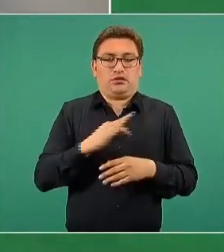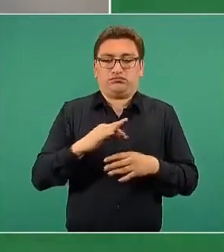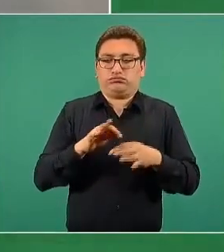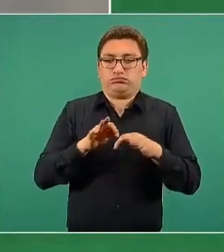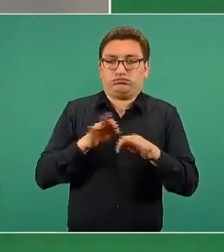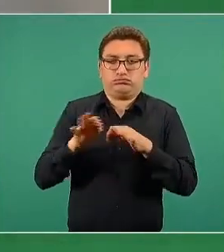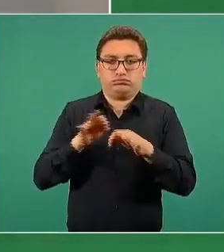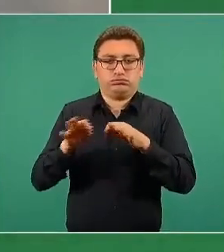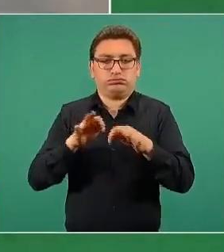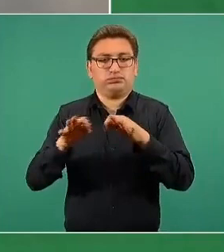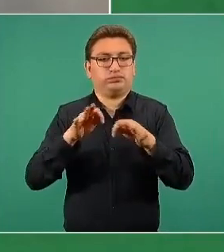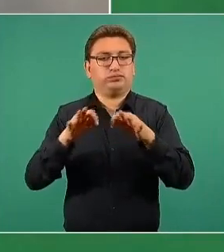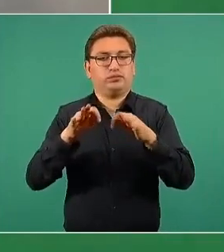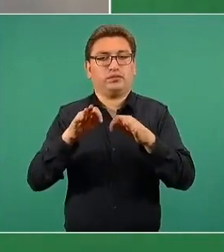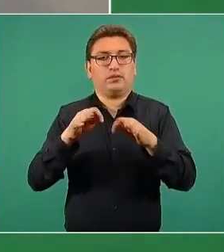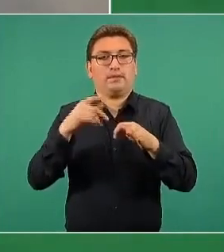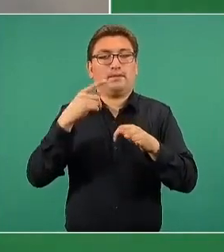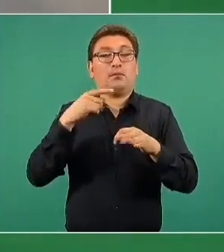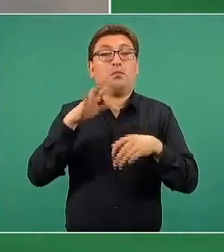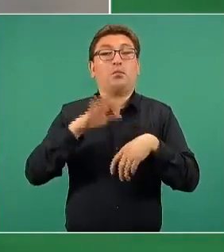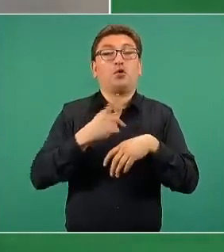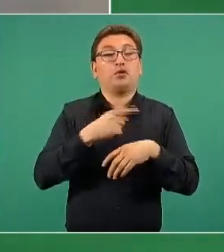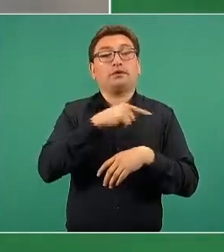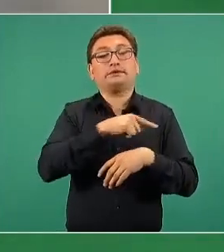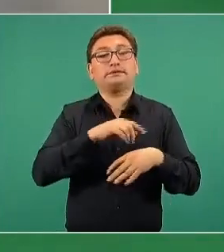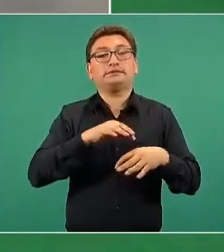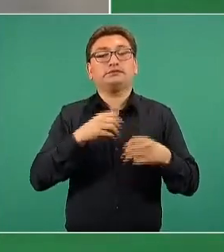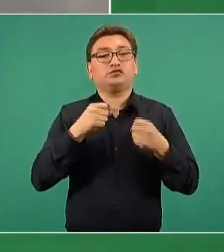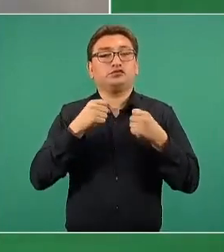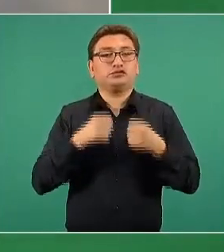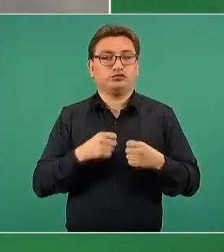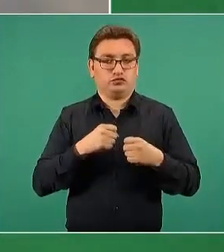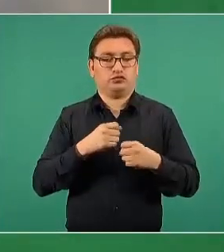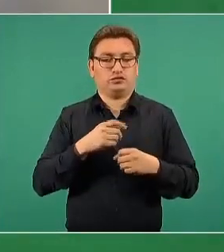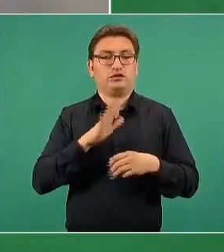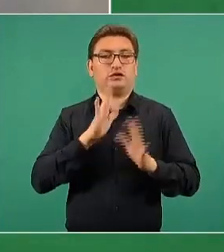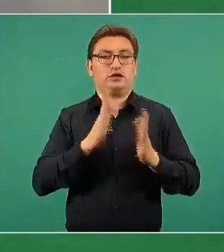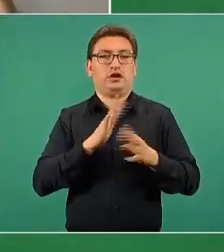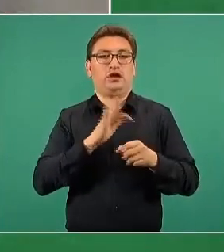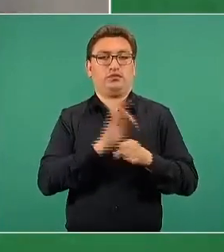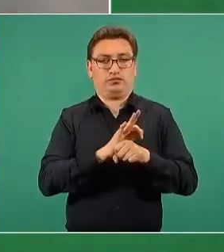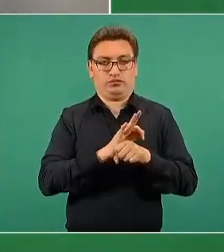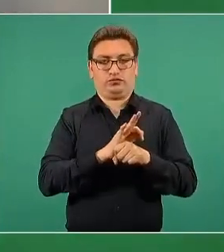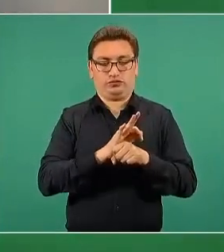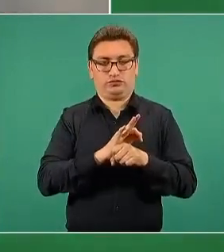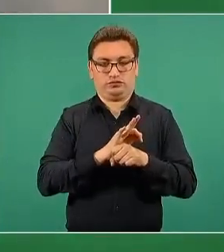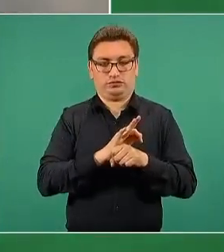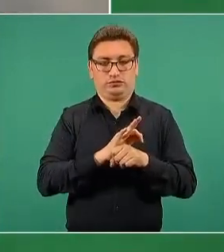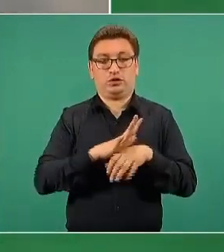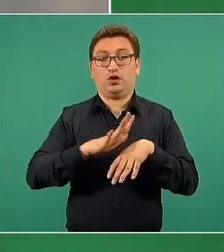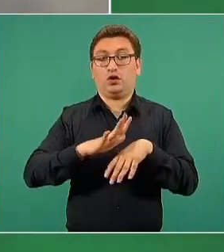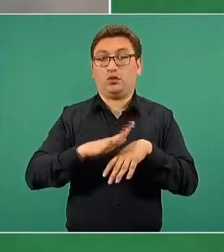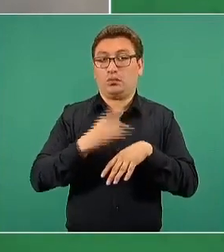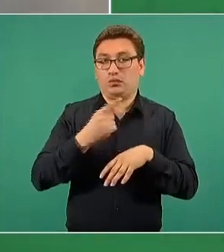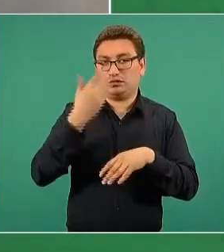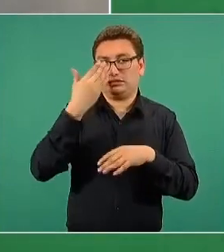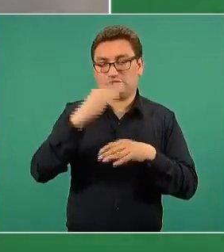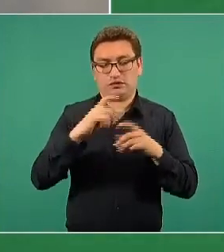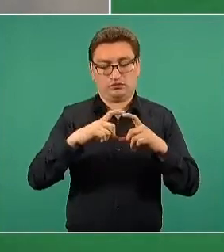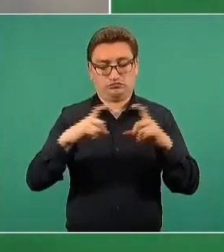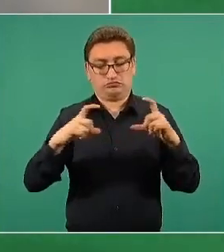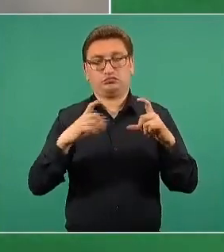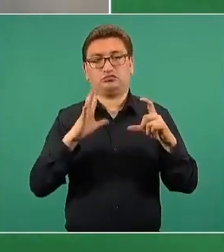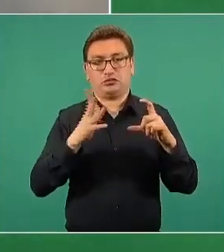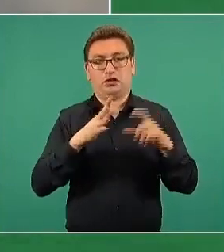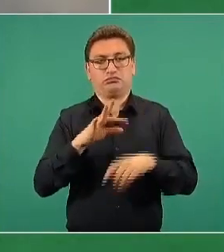trabajo más protegida después de que la persona vacunada tenga esta respuesta inmunológica y por